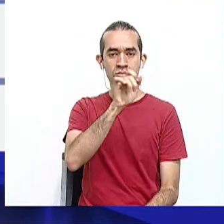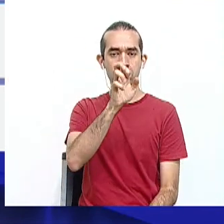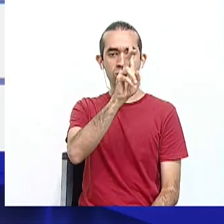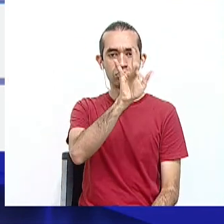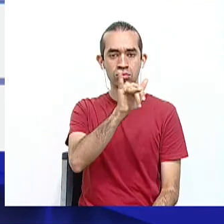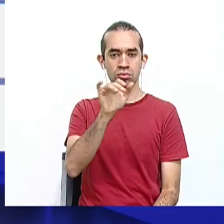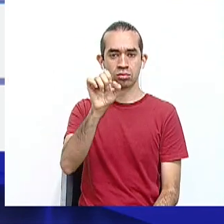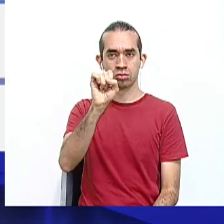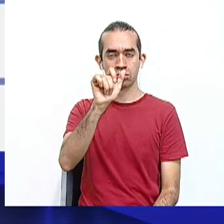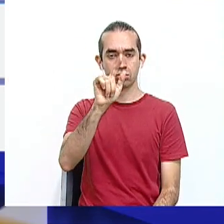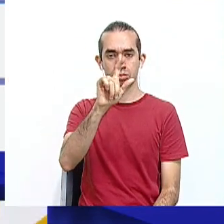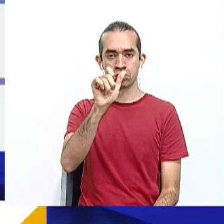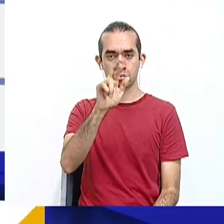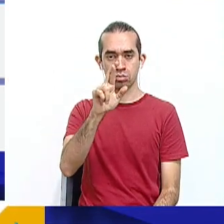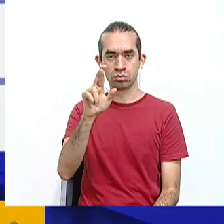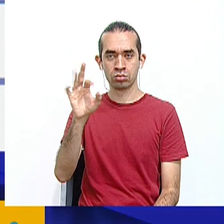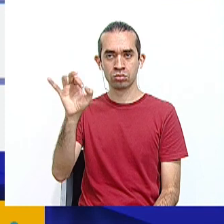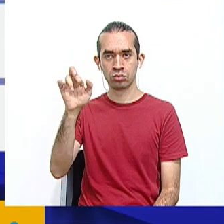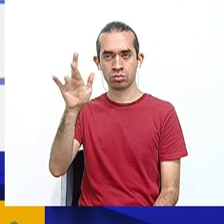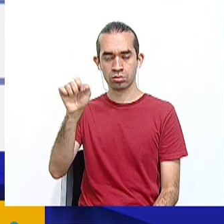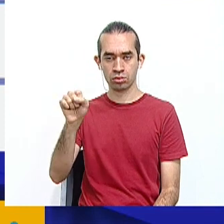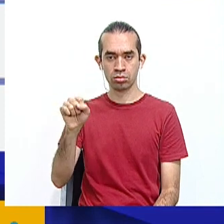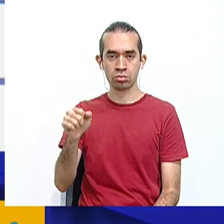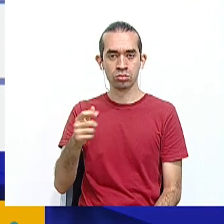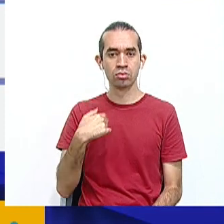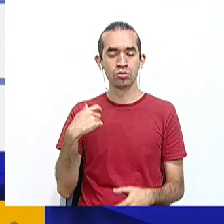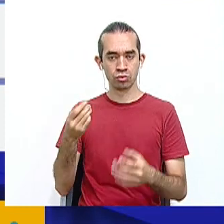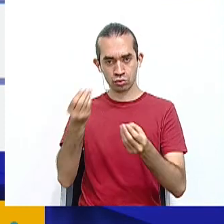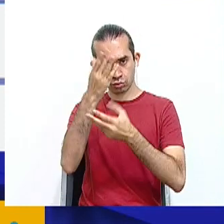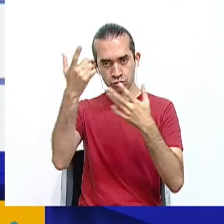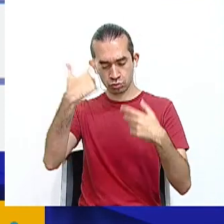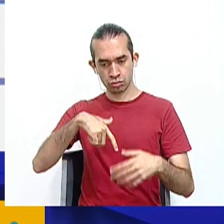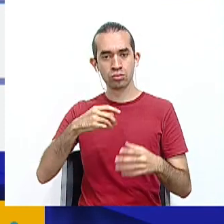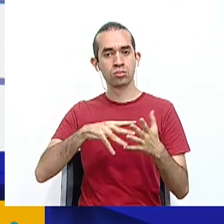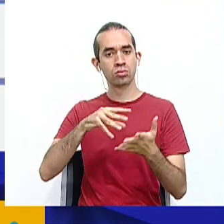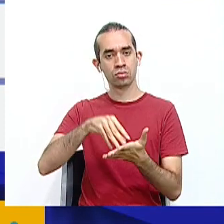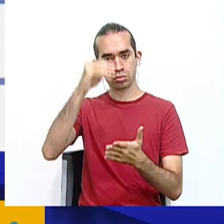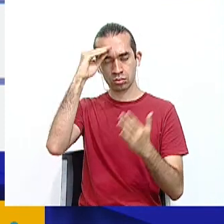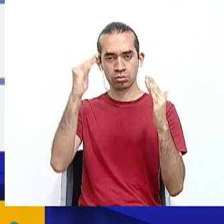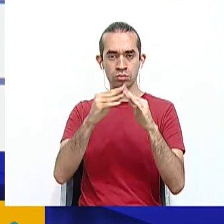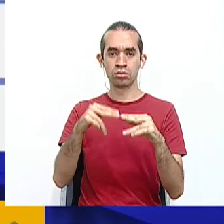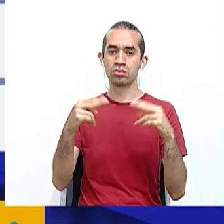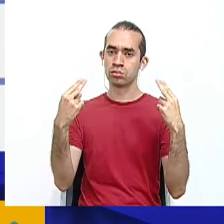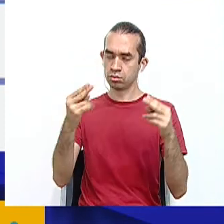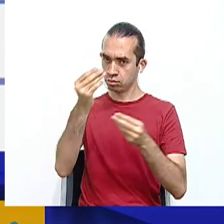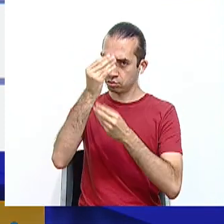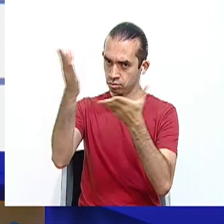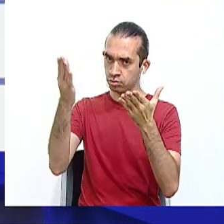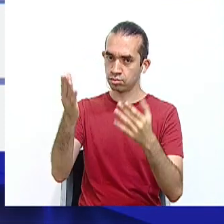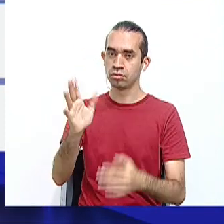Salazar Flores, reportó hoy en nuestro programa de Aprendo en Casa TV. Hasta la próxima.